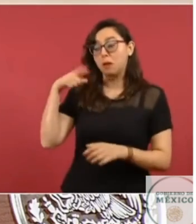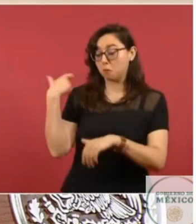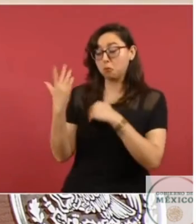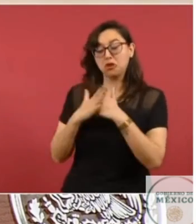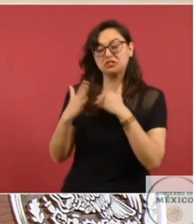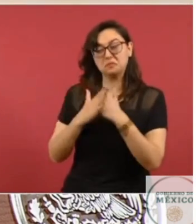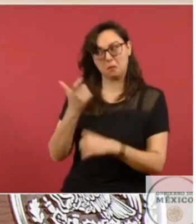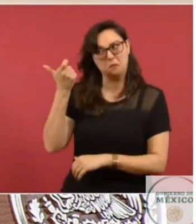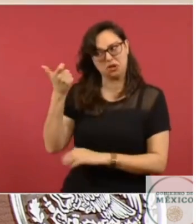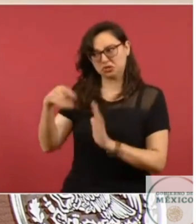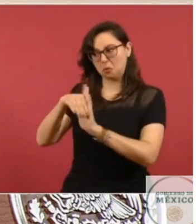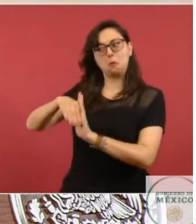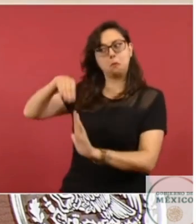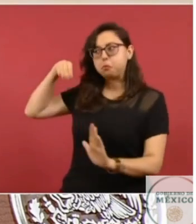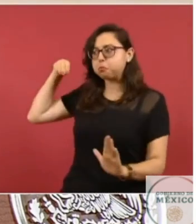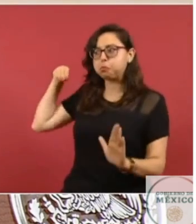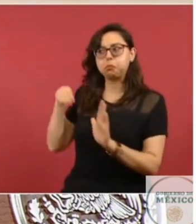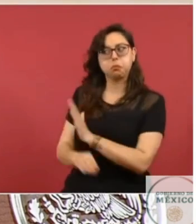Y